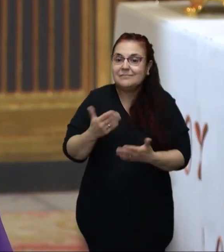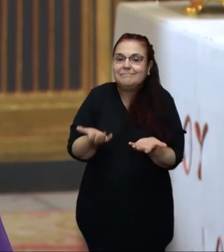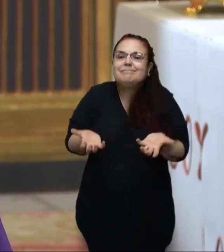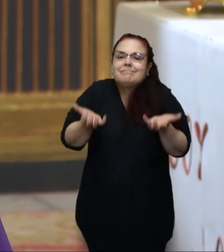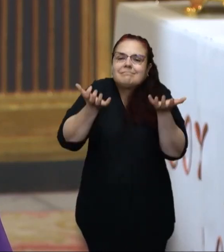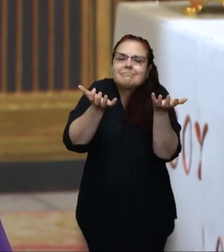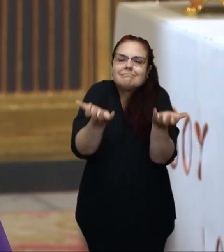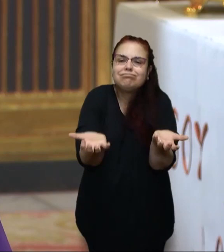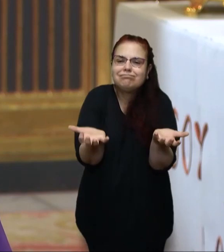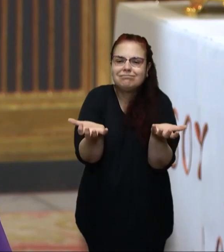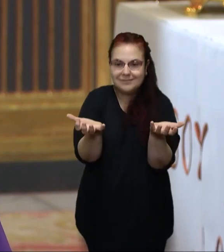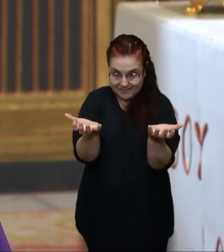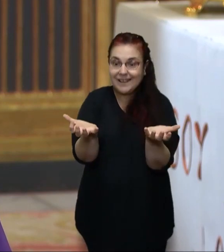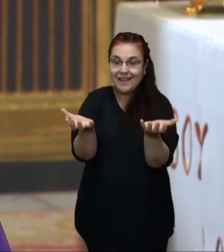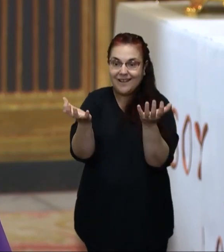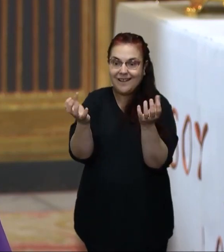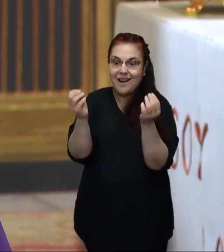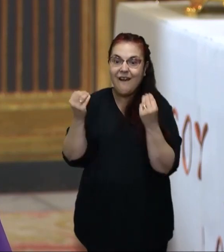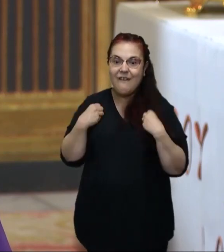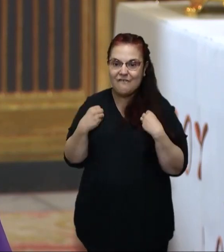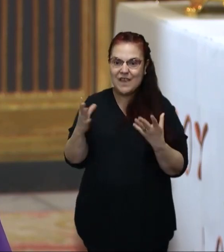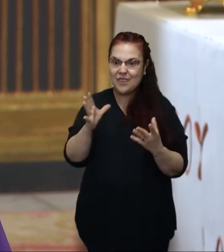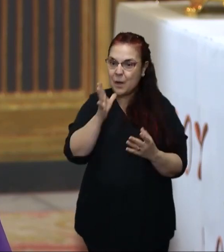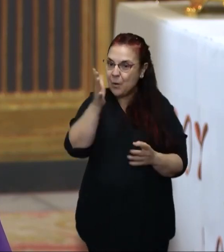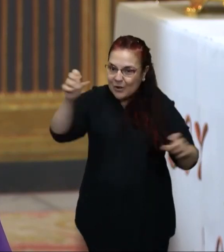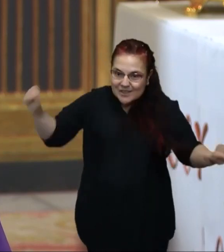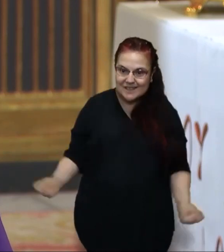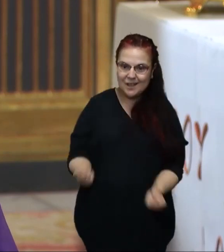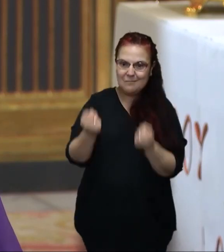dispuesto a entregar la vida por la salvación de todo el pueblo.